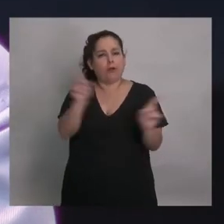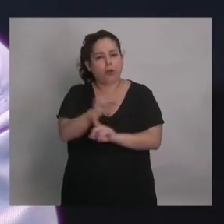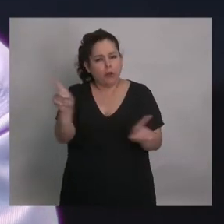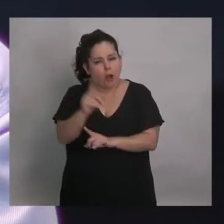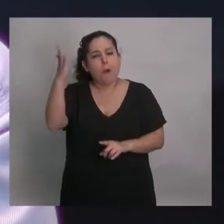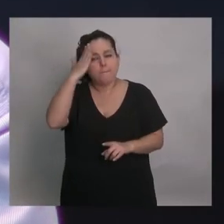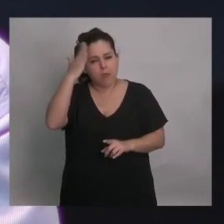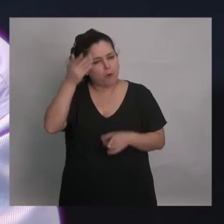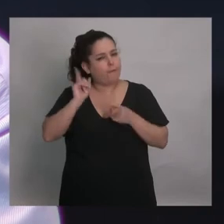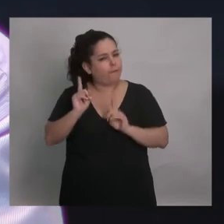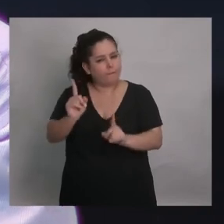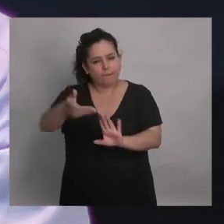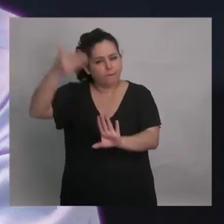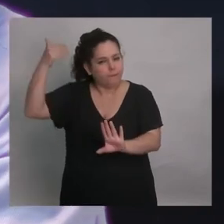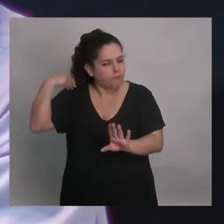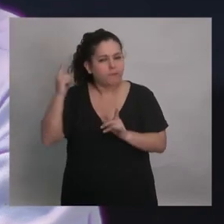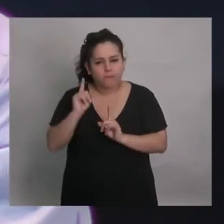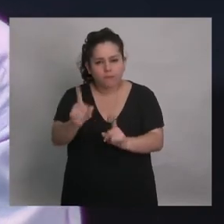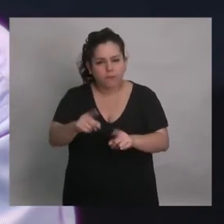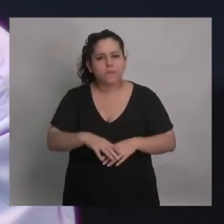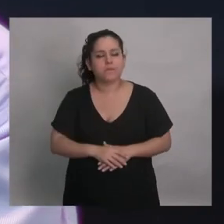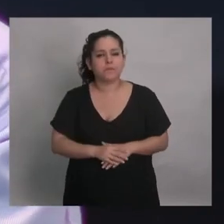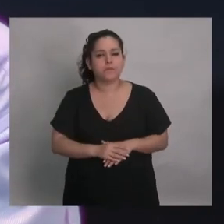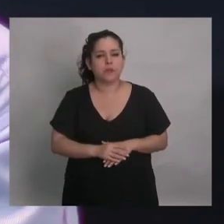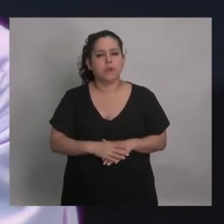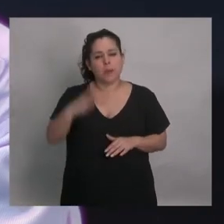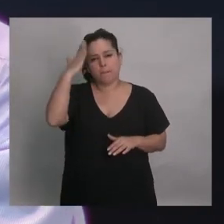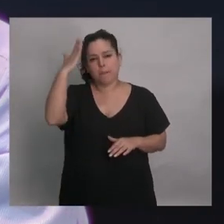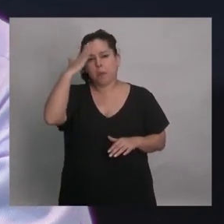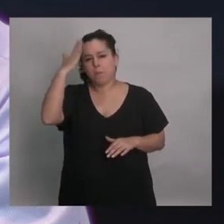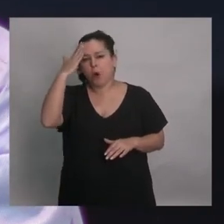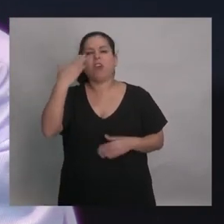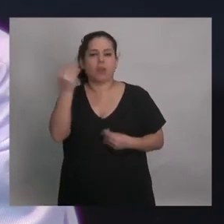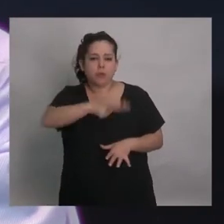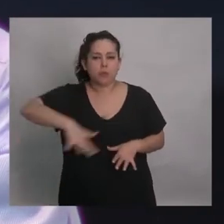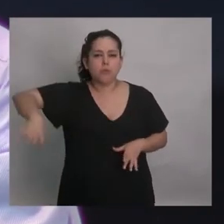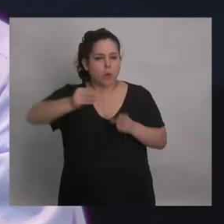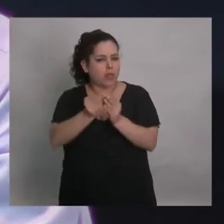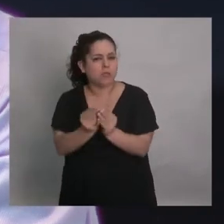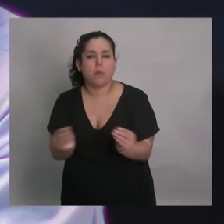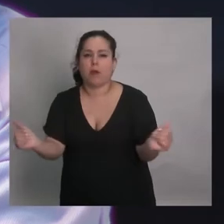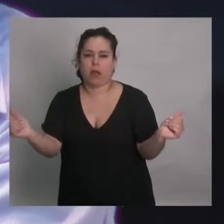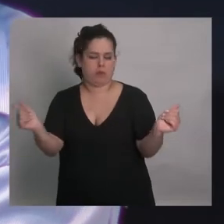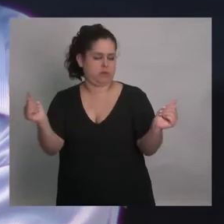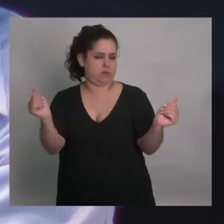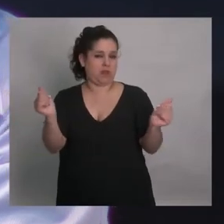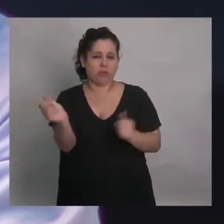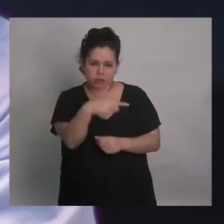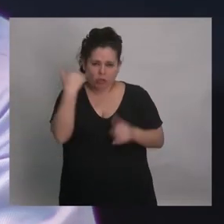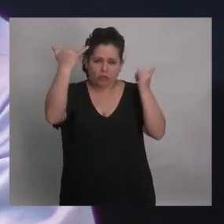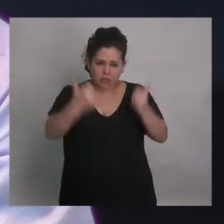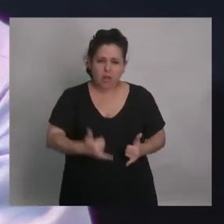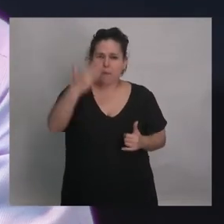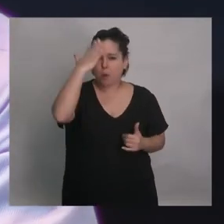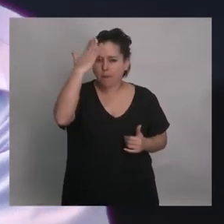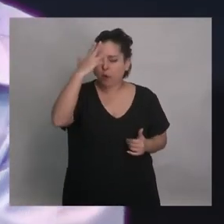presente en los pueblos que no tienen memoria son pueblos que desaparecen todos tenemos nuestra memoria